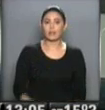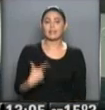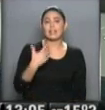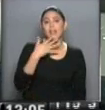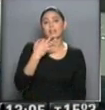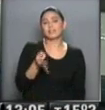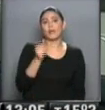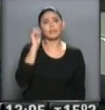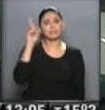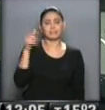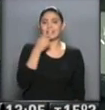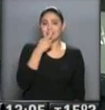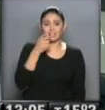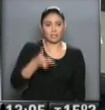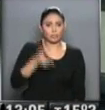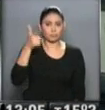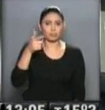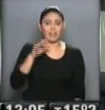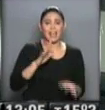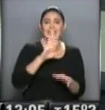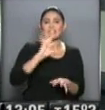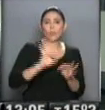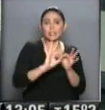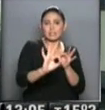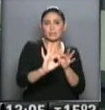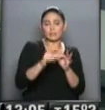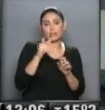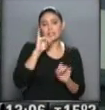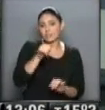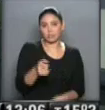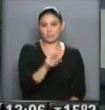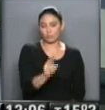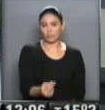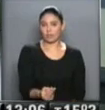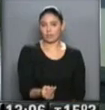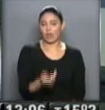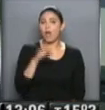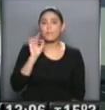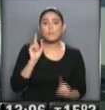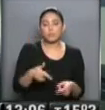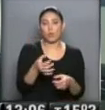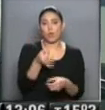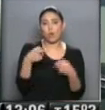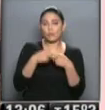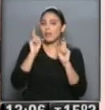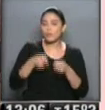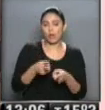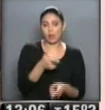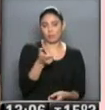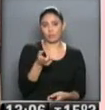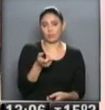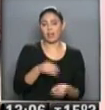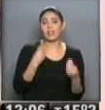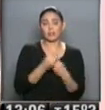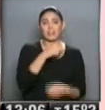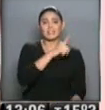para darse cuenta que si te pego con un itacazo a 50 centímetros al pecho, te voy a matar. Por más que sea de goma. Por más que sea de goma, por más que sea lo que sea. 189